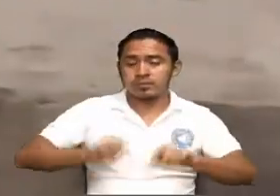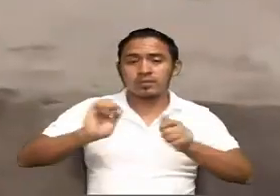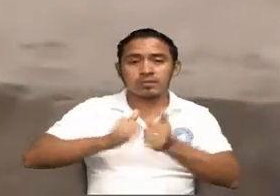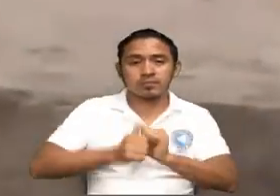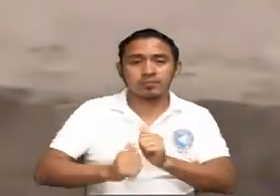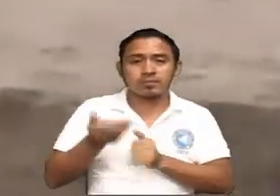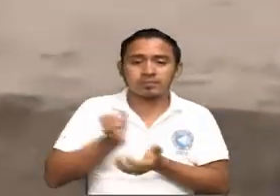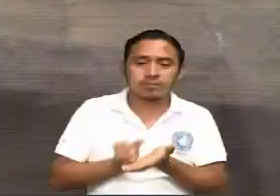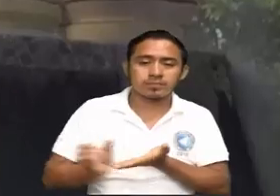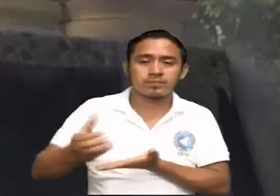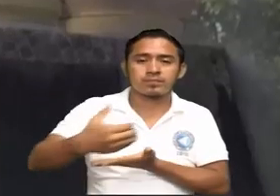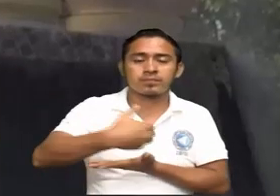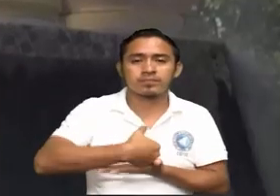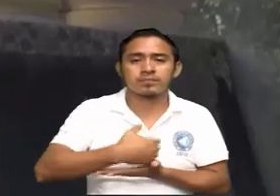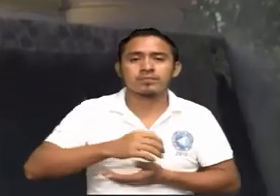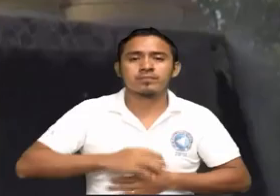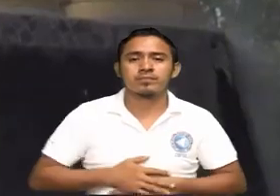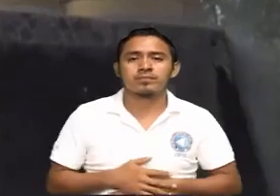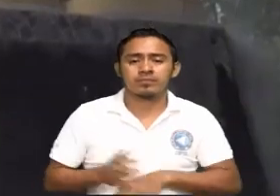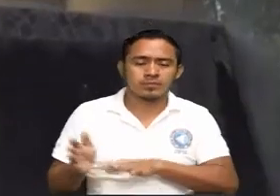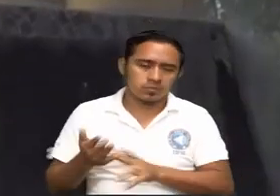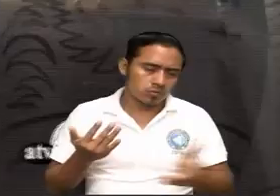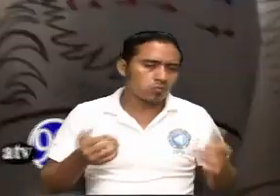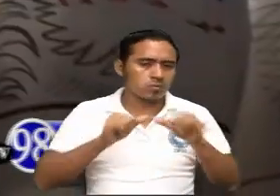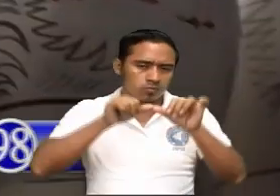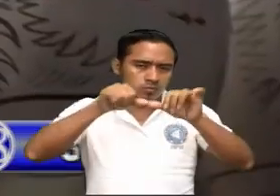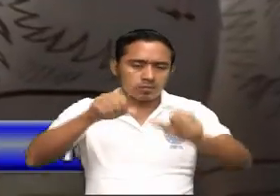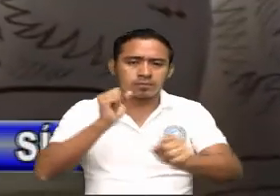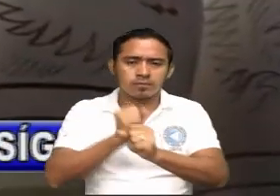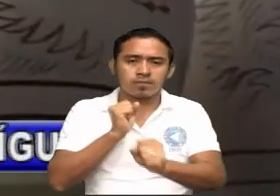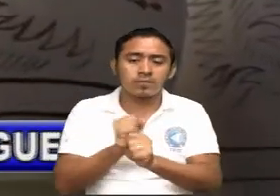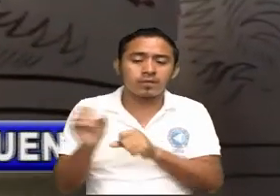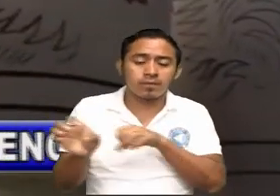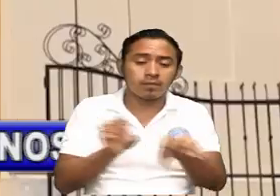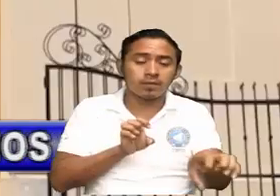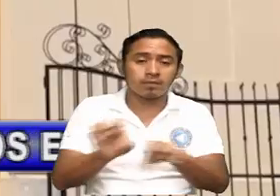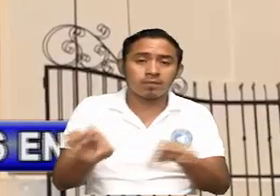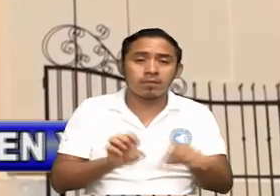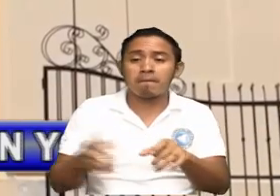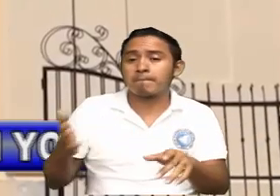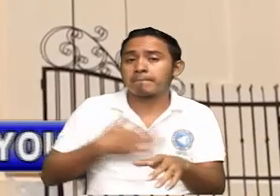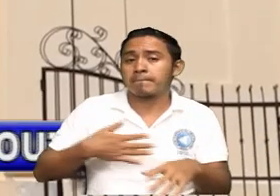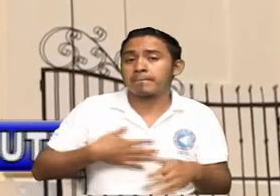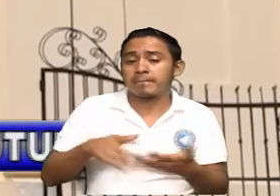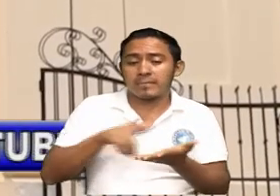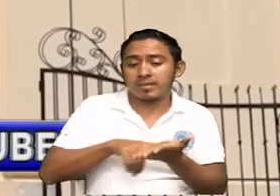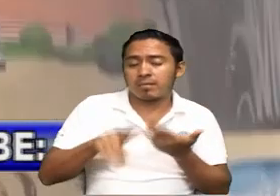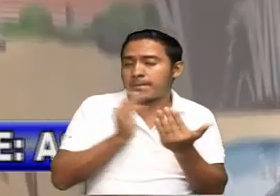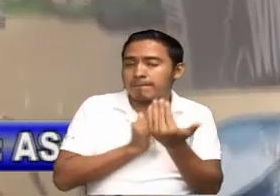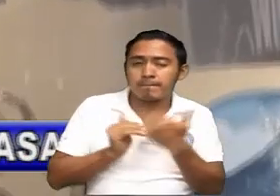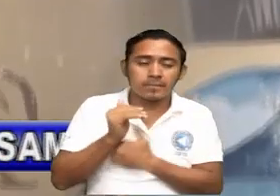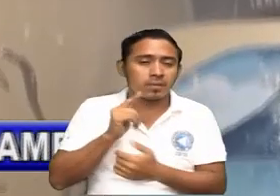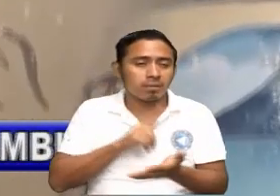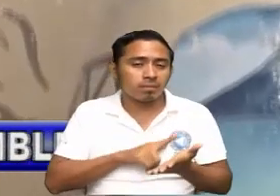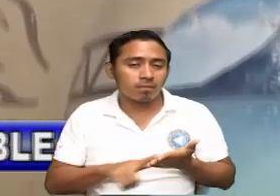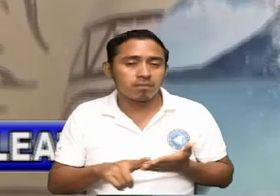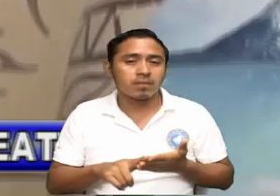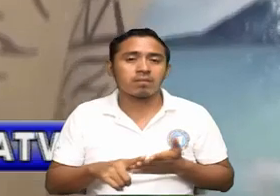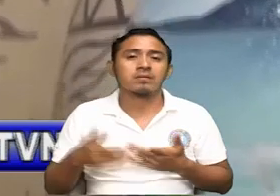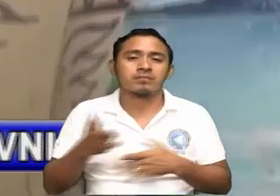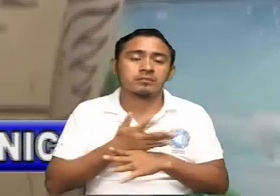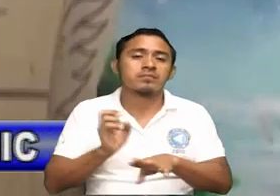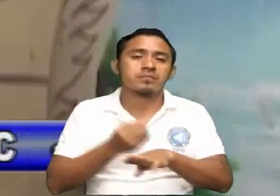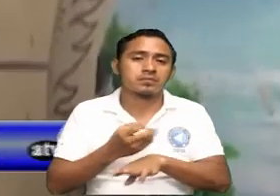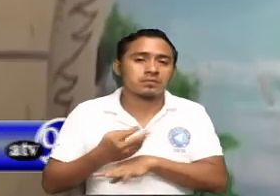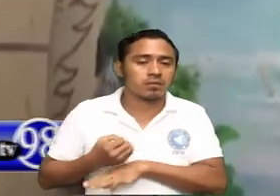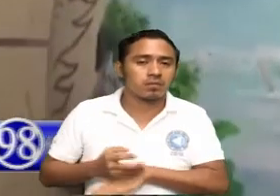el crucero. Por otro lado, continuaron las actividades del concurso Mi Municipio Más Limpio con las distintas